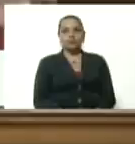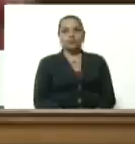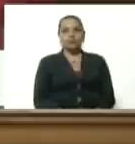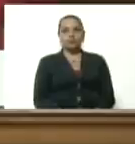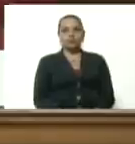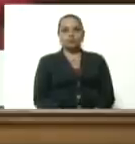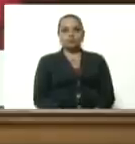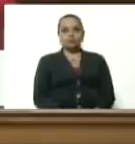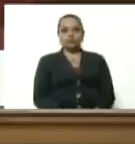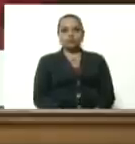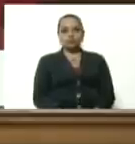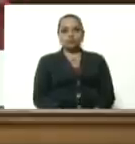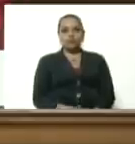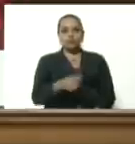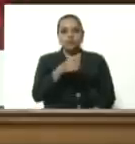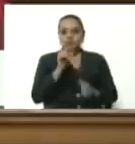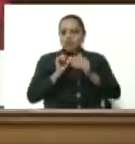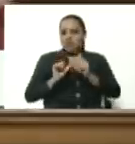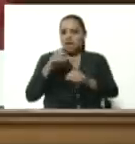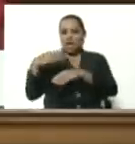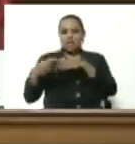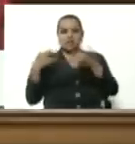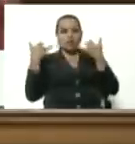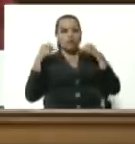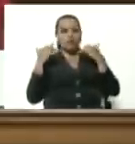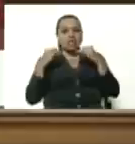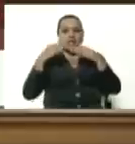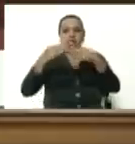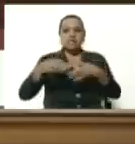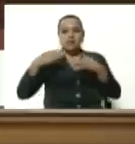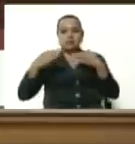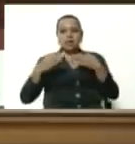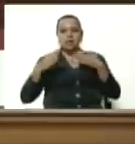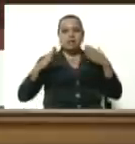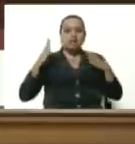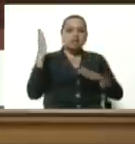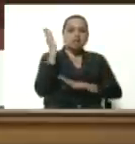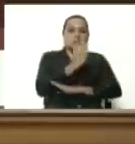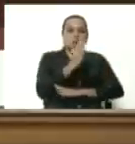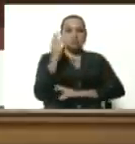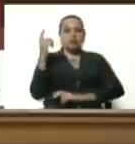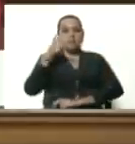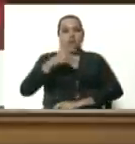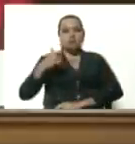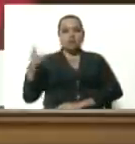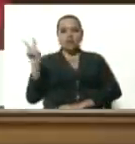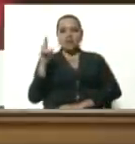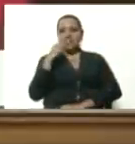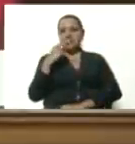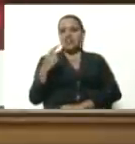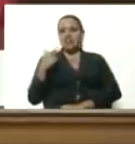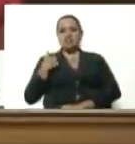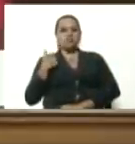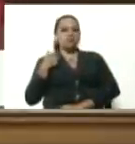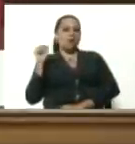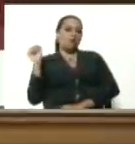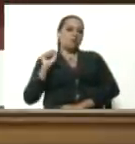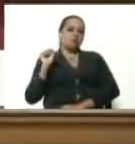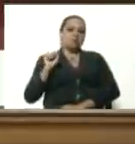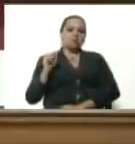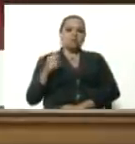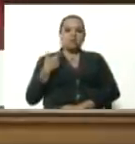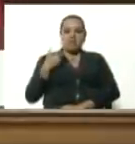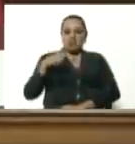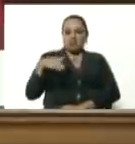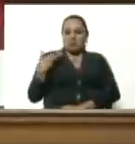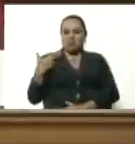¿eh? Y él seguirá aquí haciendo fiesta cada vez que sancionen a un venezolano. Y dirá en su círculo, ay, yo soy, mira lo que